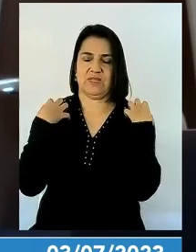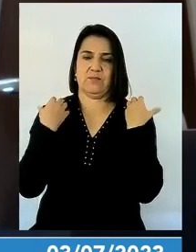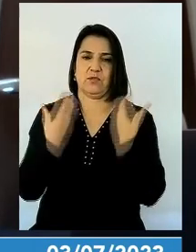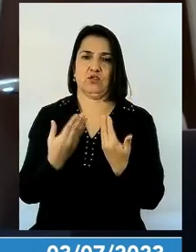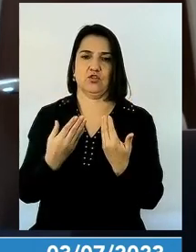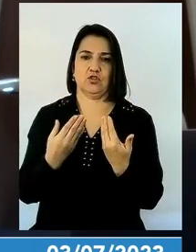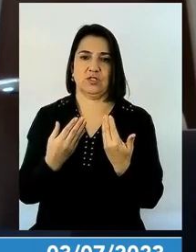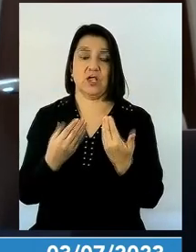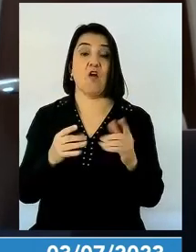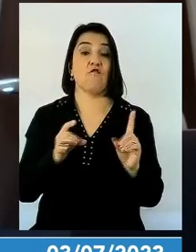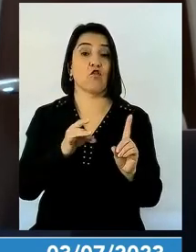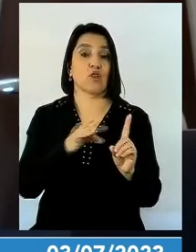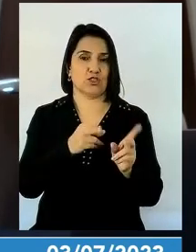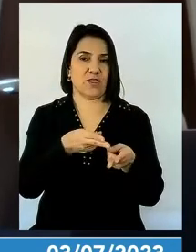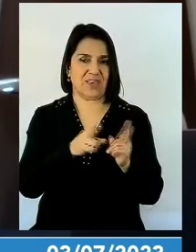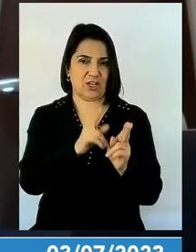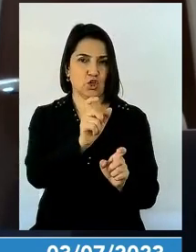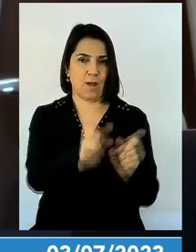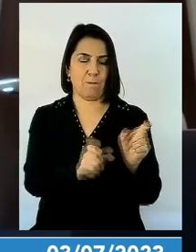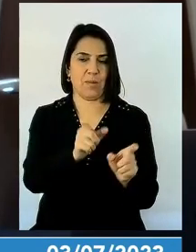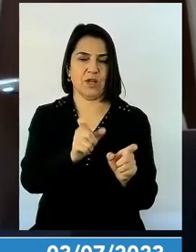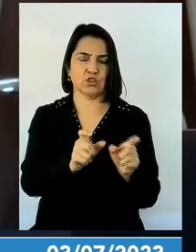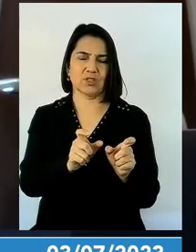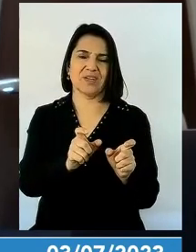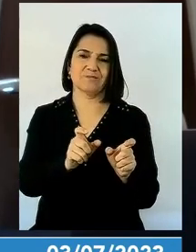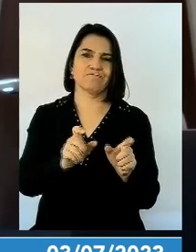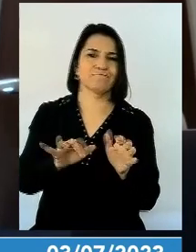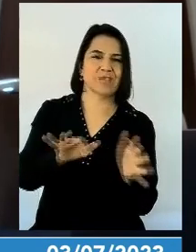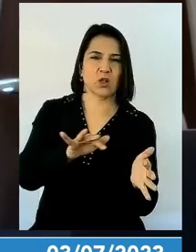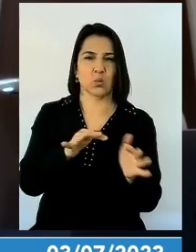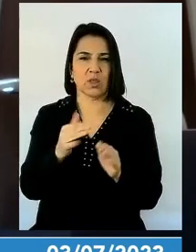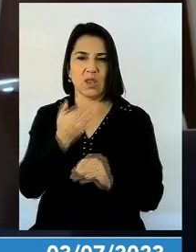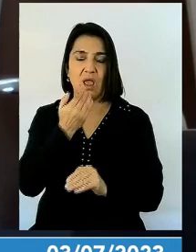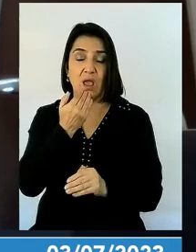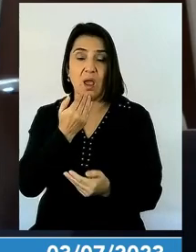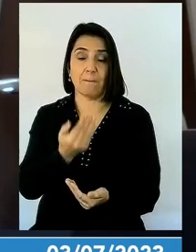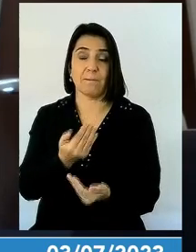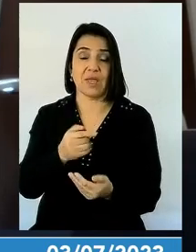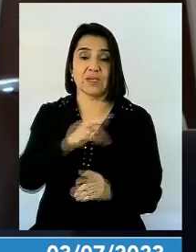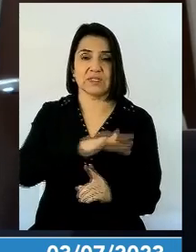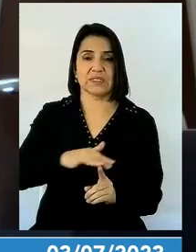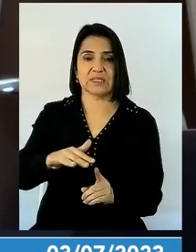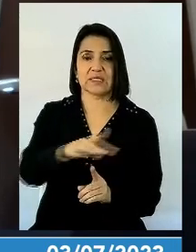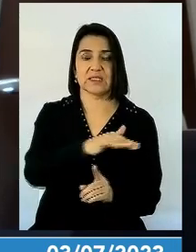las personas, que de alguna manera también son hechos que se están